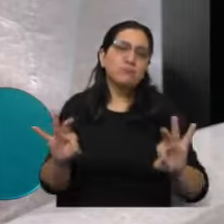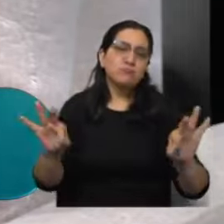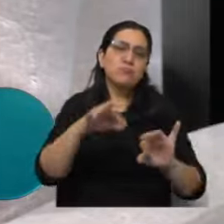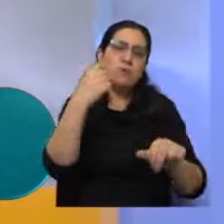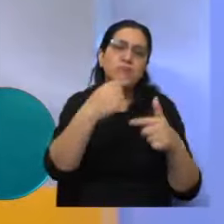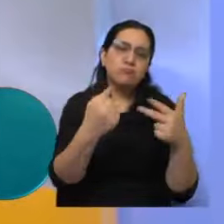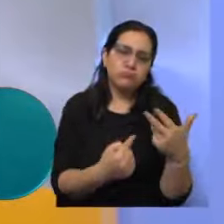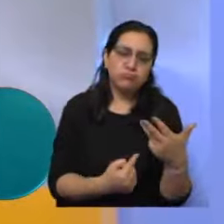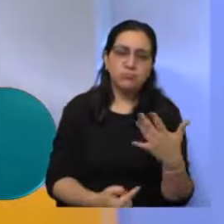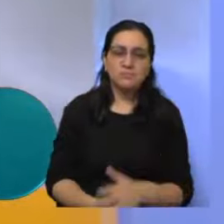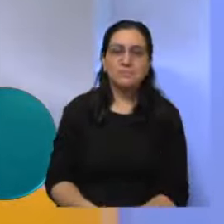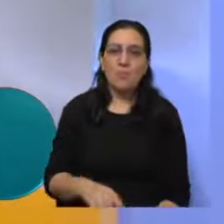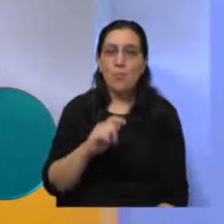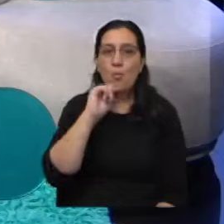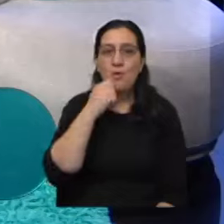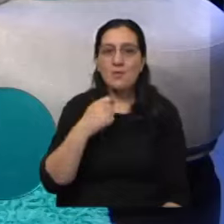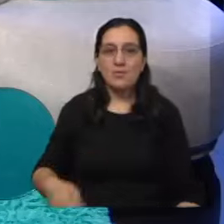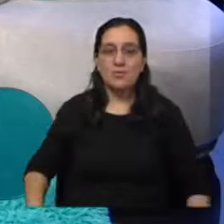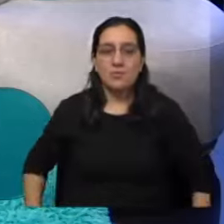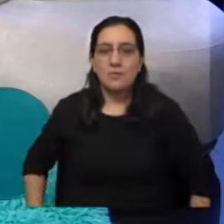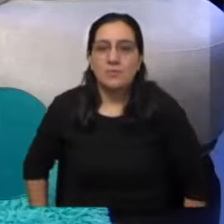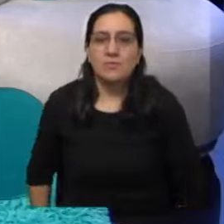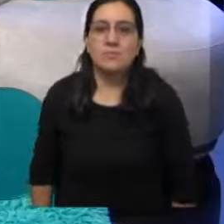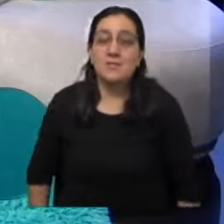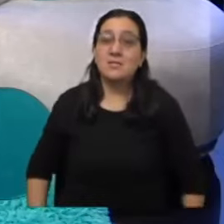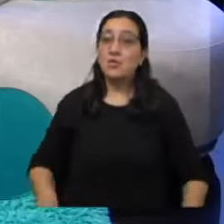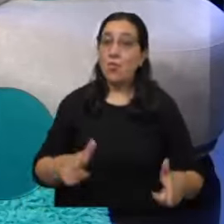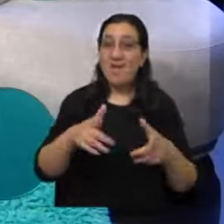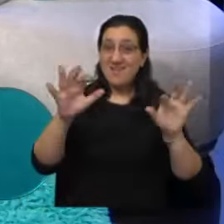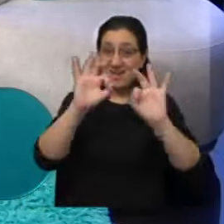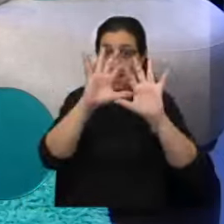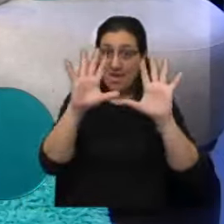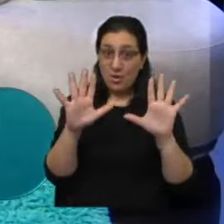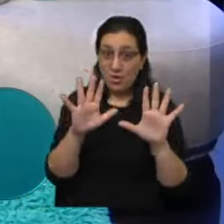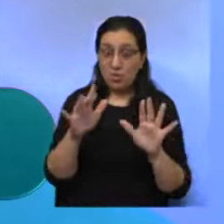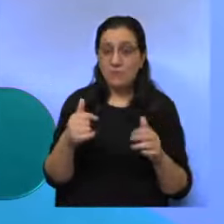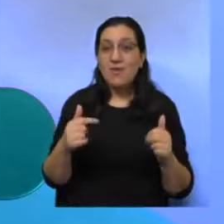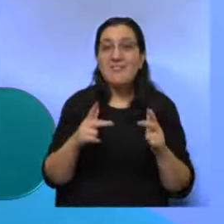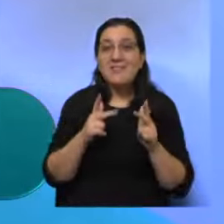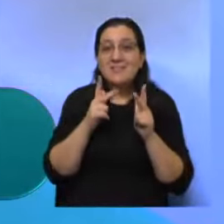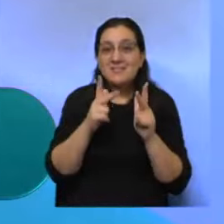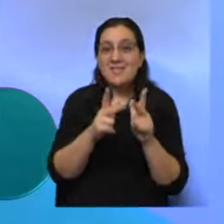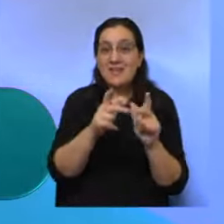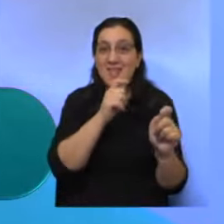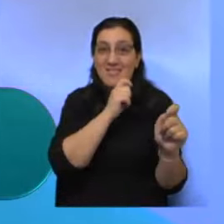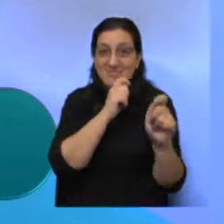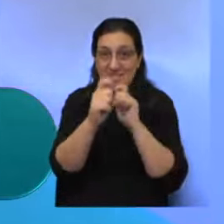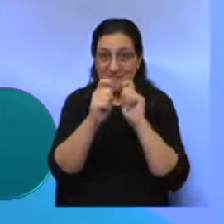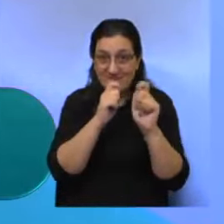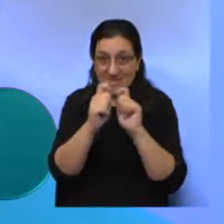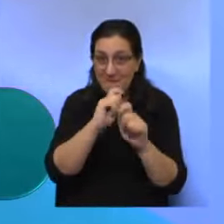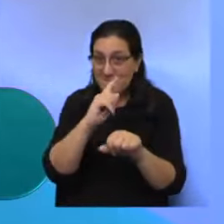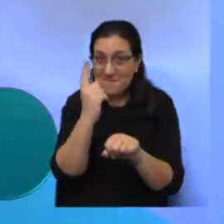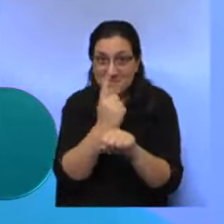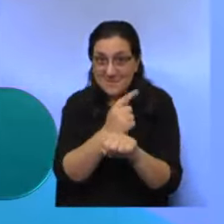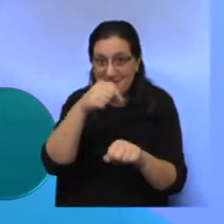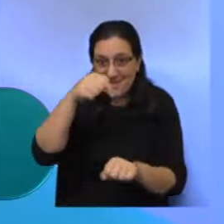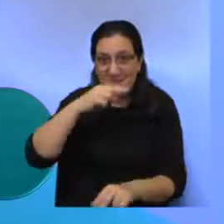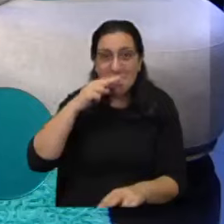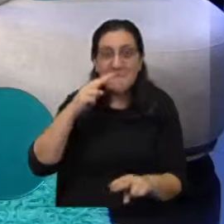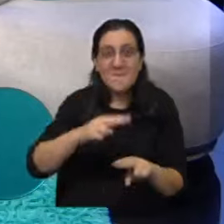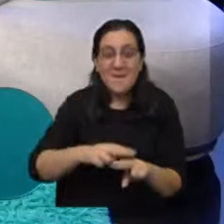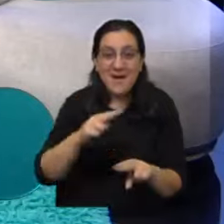va a sorprender. Qué increíble. Y bueno, y por si no quedó claro, ¿qué? Voy a decir que la entrevista central de este martes, ¿a quién?